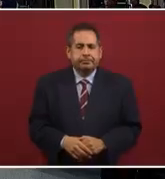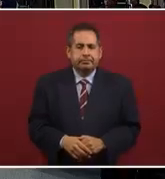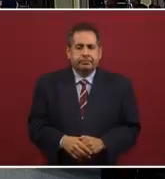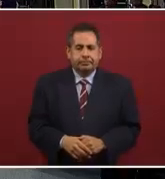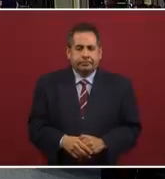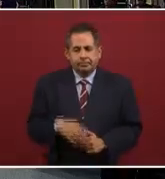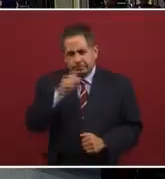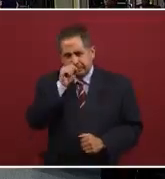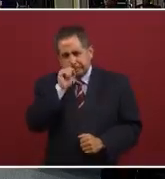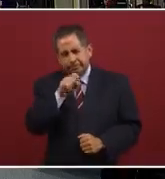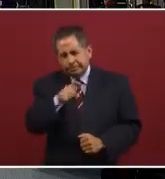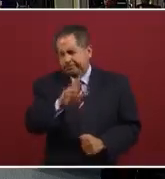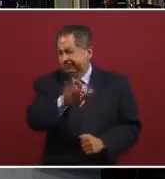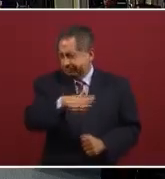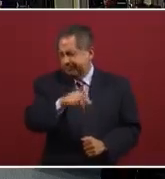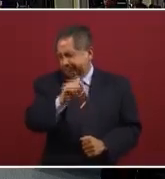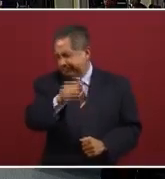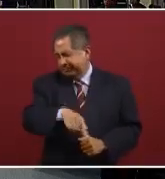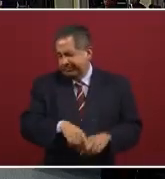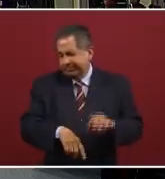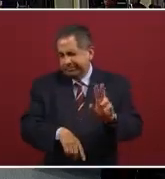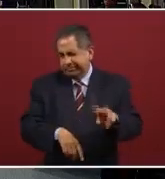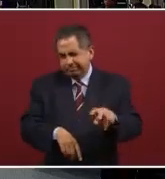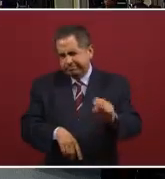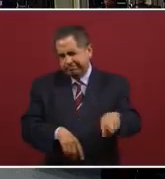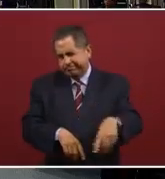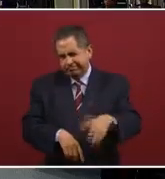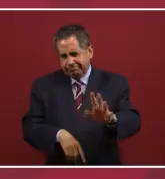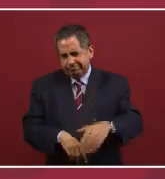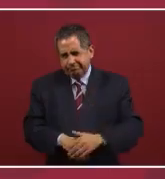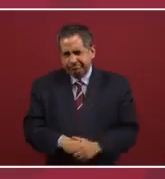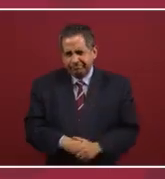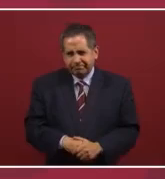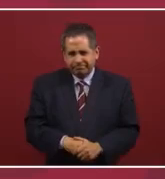Ah, también, sí, también.